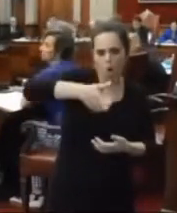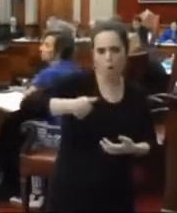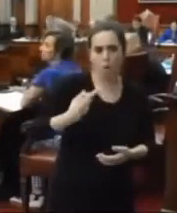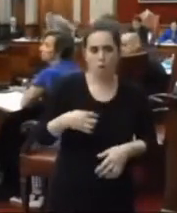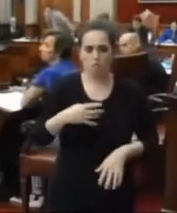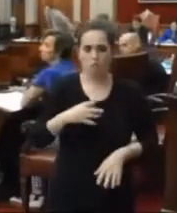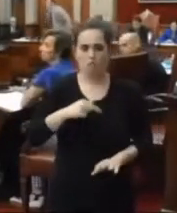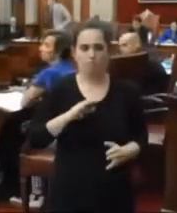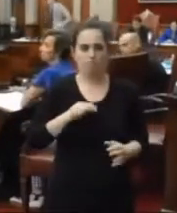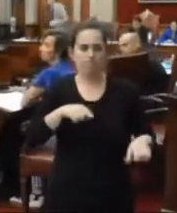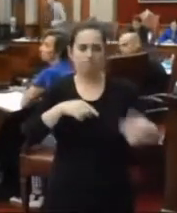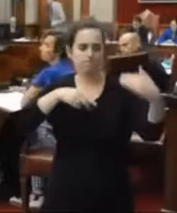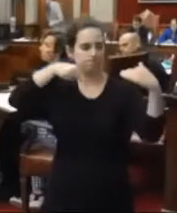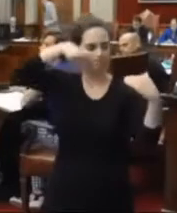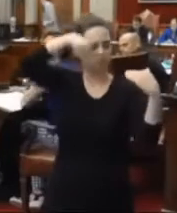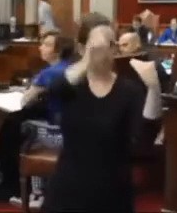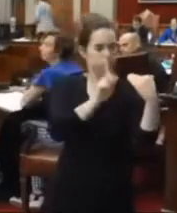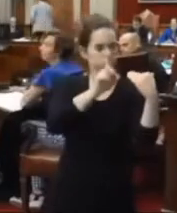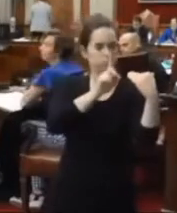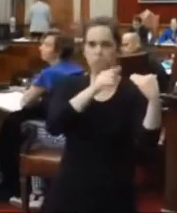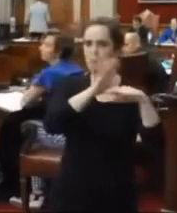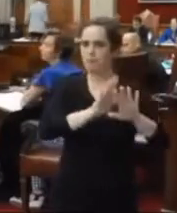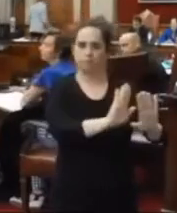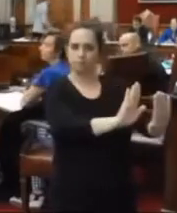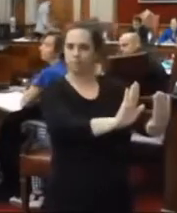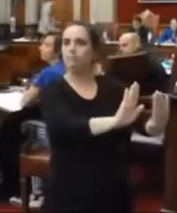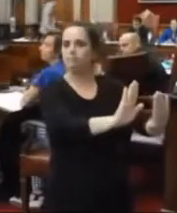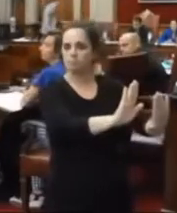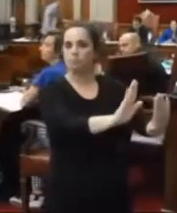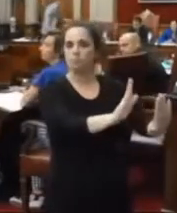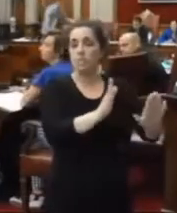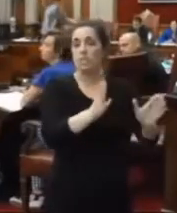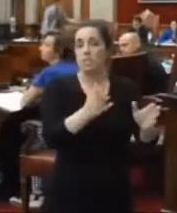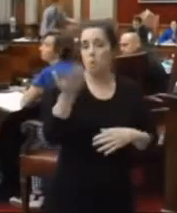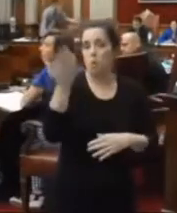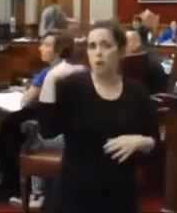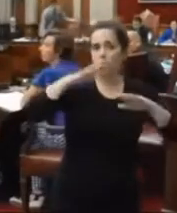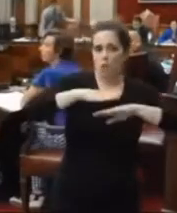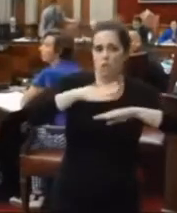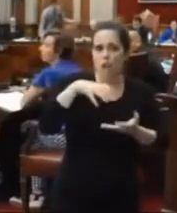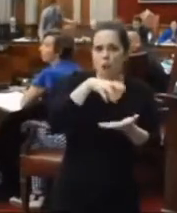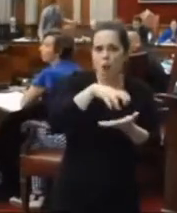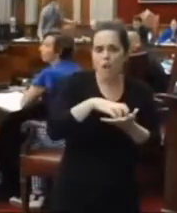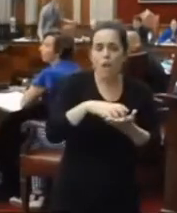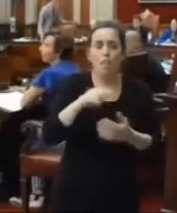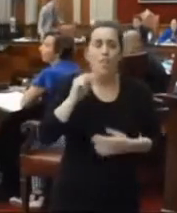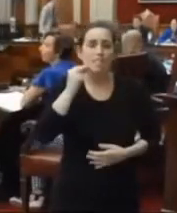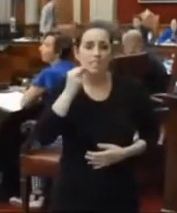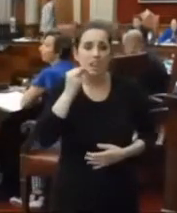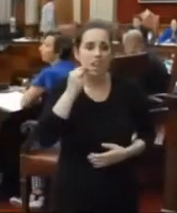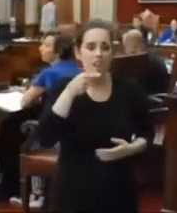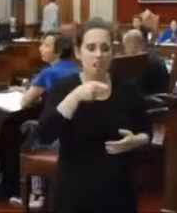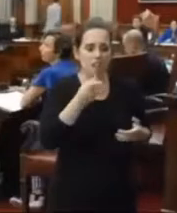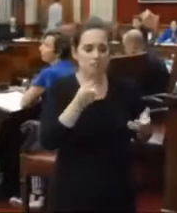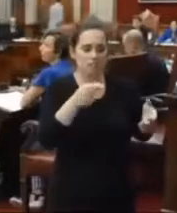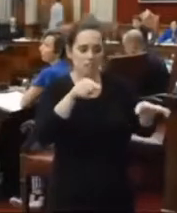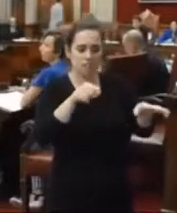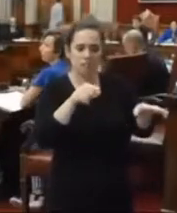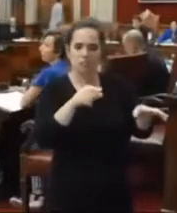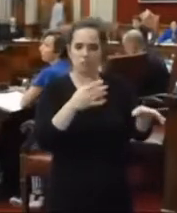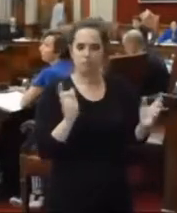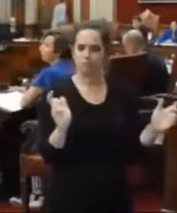pararlas. Una noche se reunieron en el Colegio de San Andrés y nosotros también fuimos